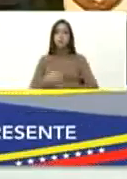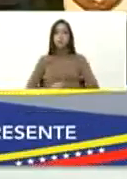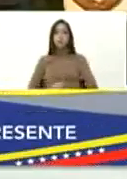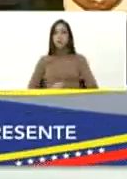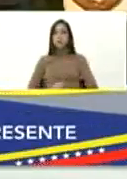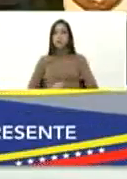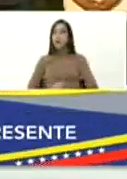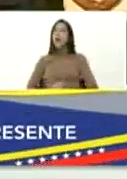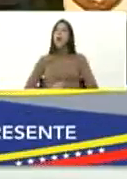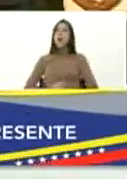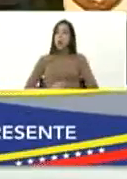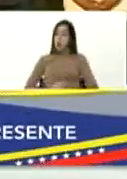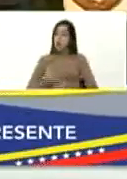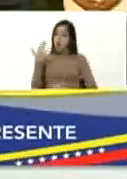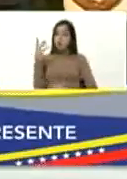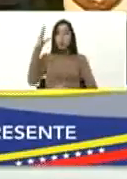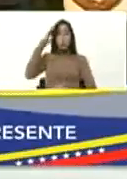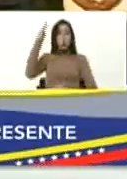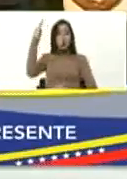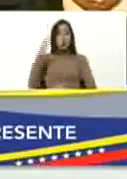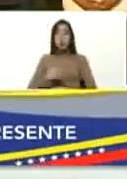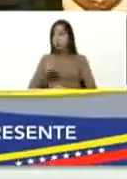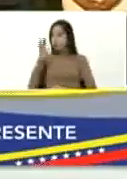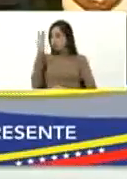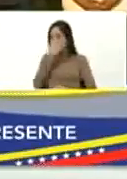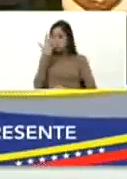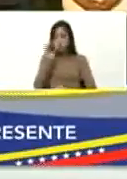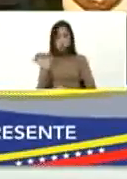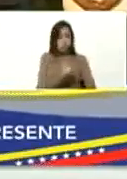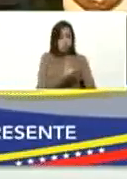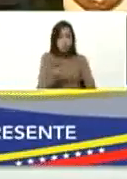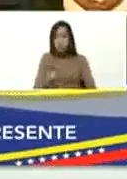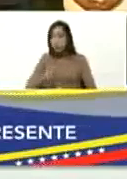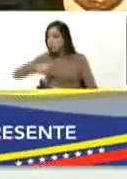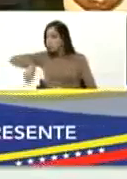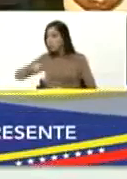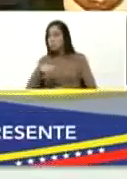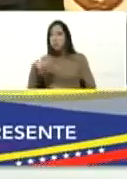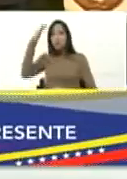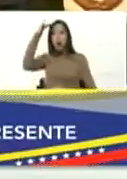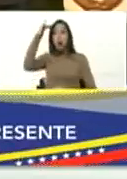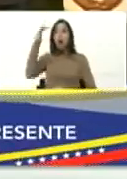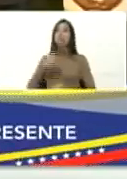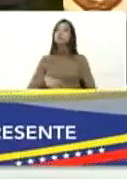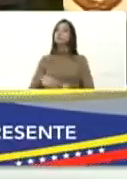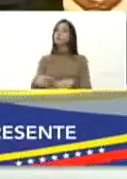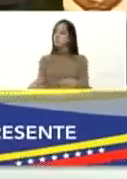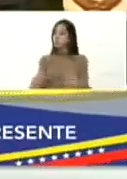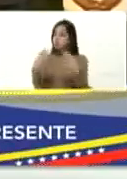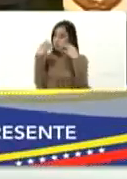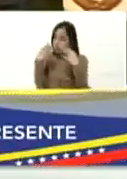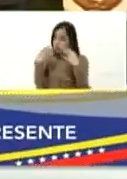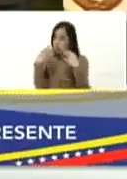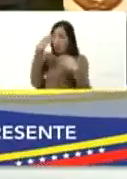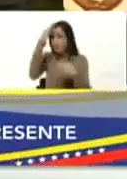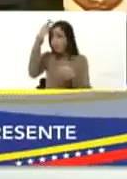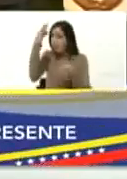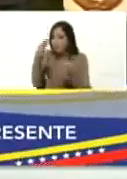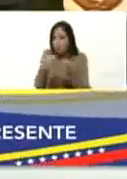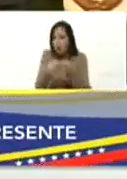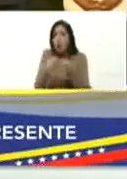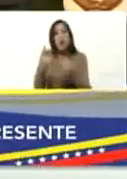está la mano de Dios. No tengan dudas. Ustedes inclusive, si me está escuchando alguien que no cree en Dios,